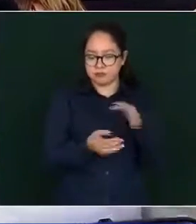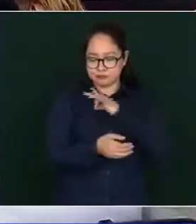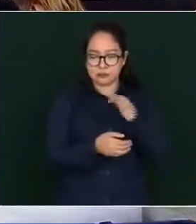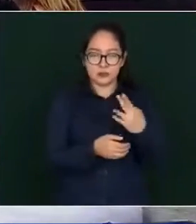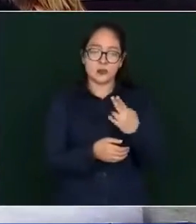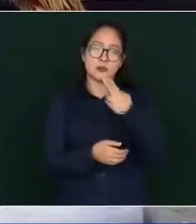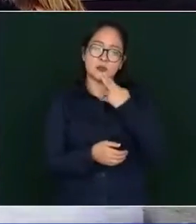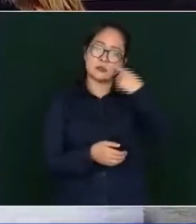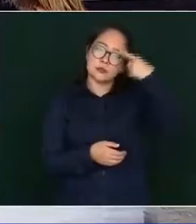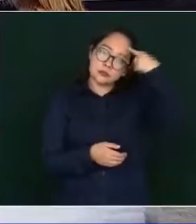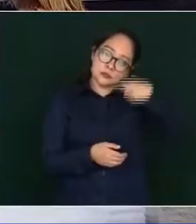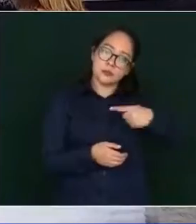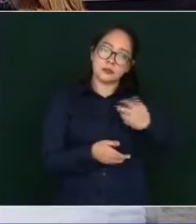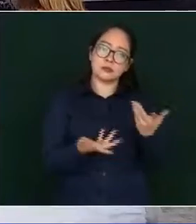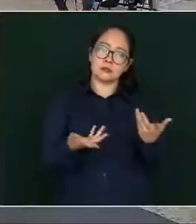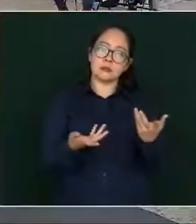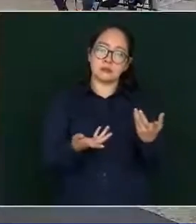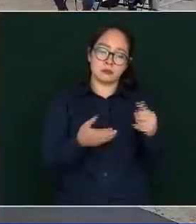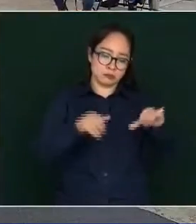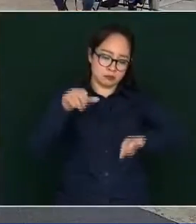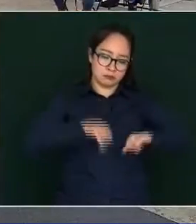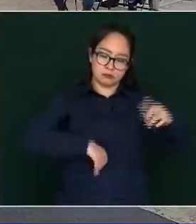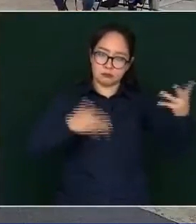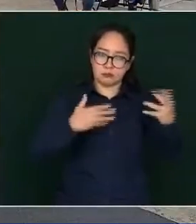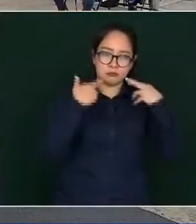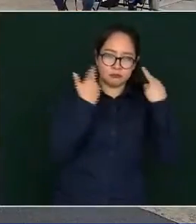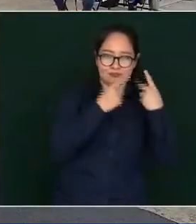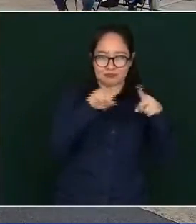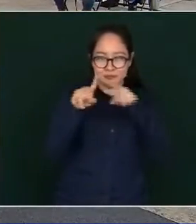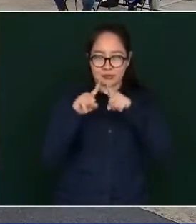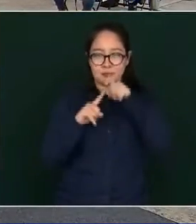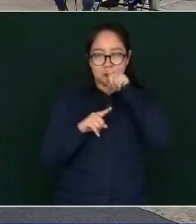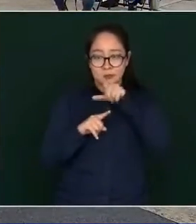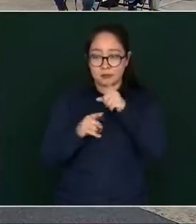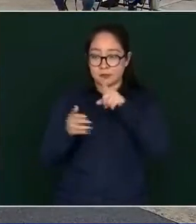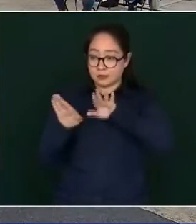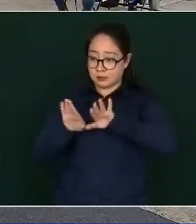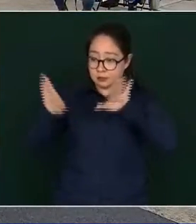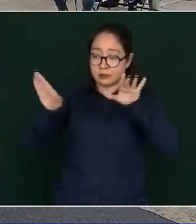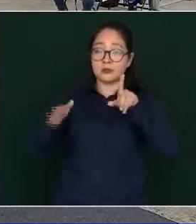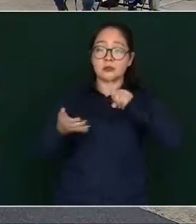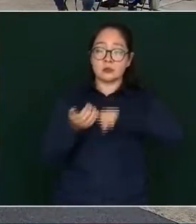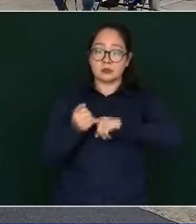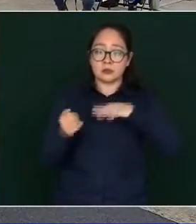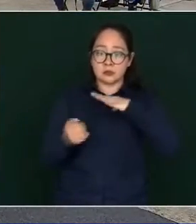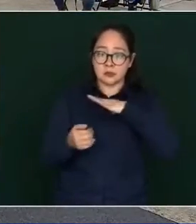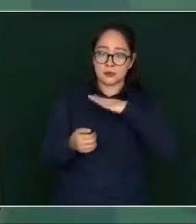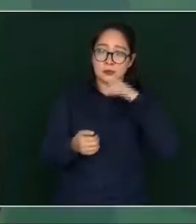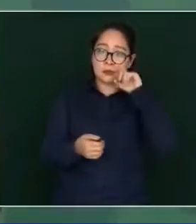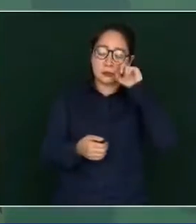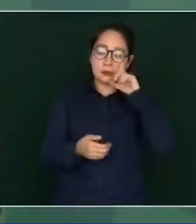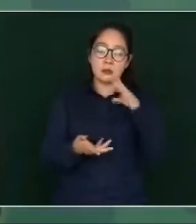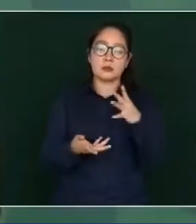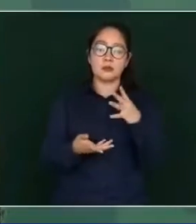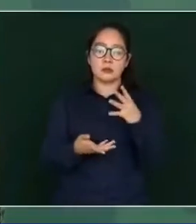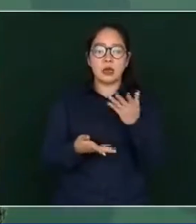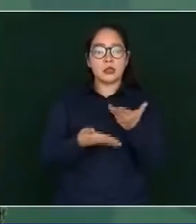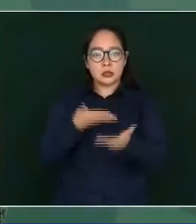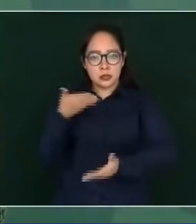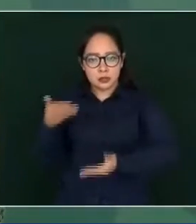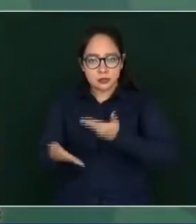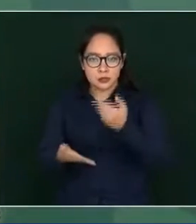disponible para hacer esta actividad. También dentro del aeropuerto están las instalaciones que van a dar el